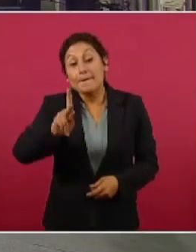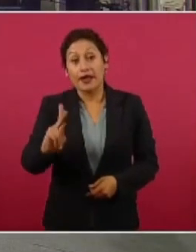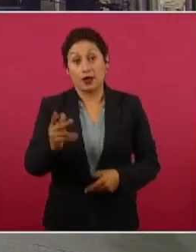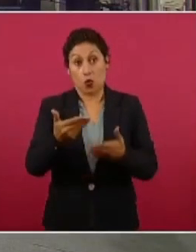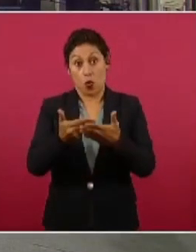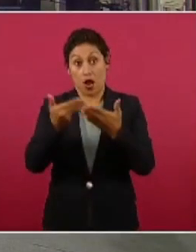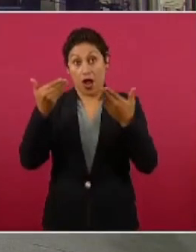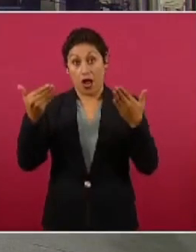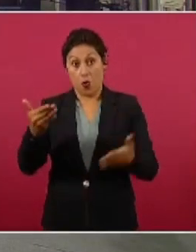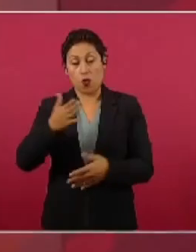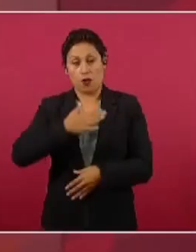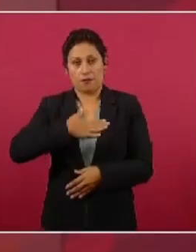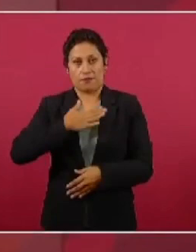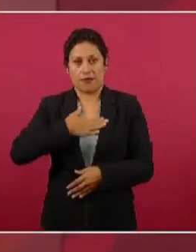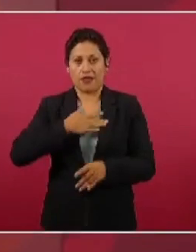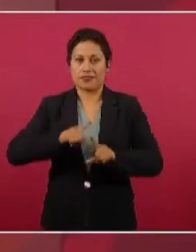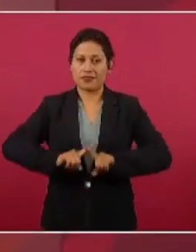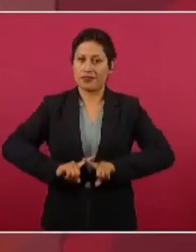queremos